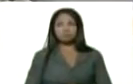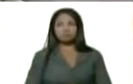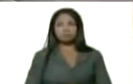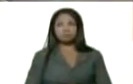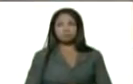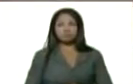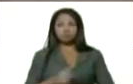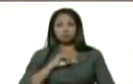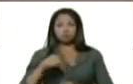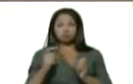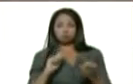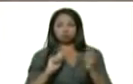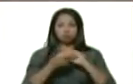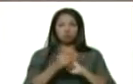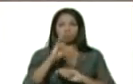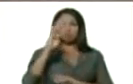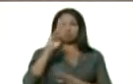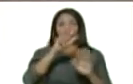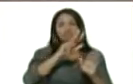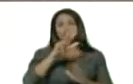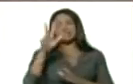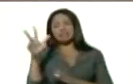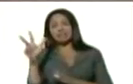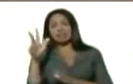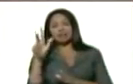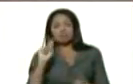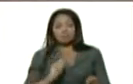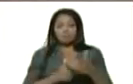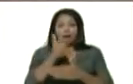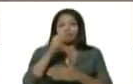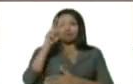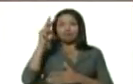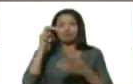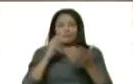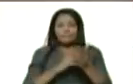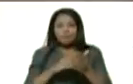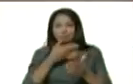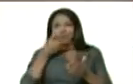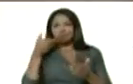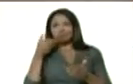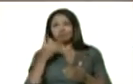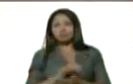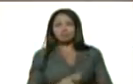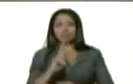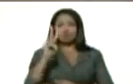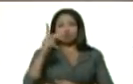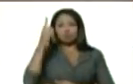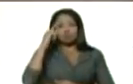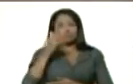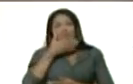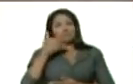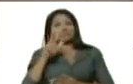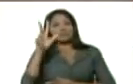Pasamos de 483 máquinas a 2.000. Y pasamos de 2 días a